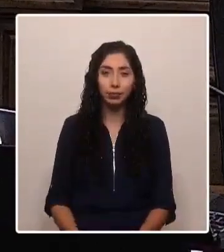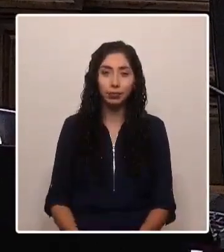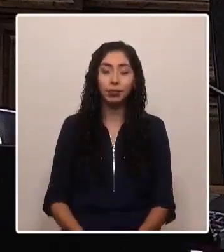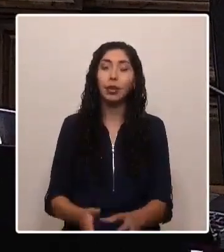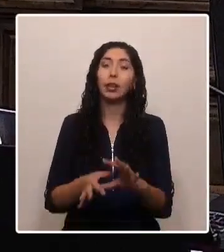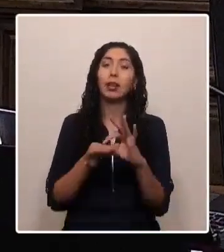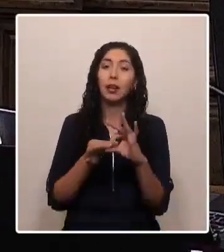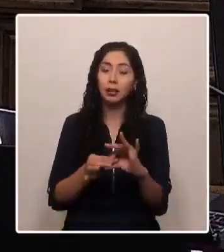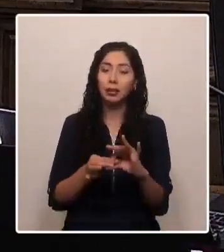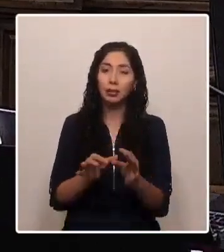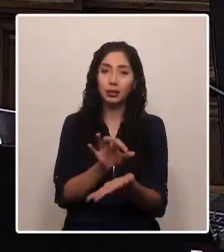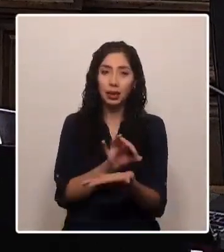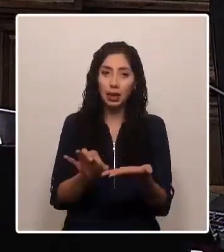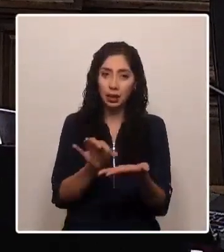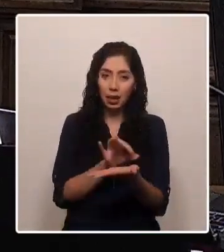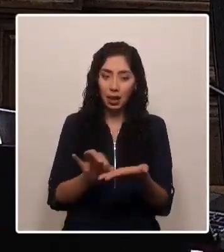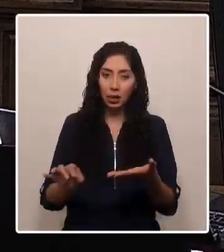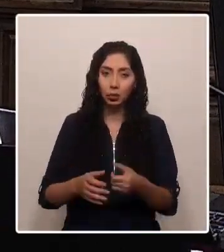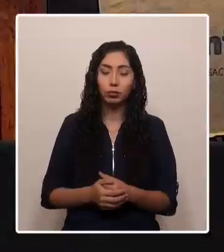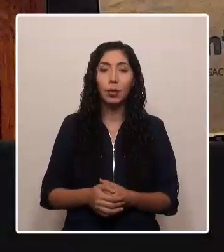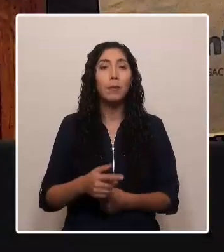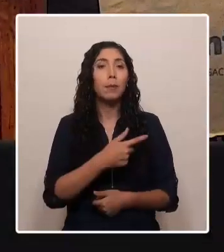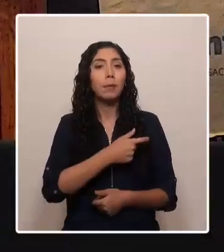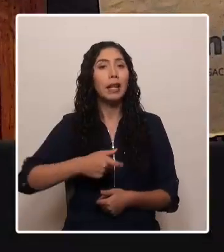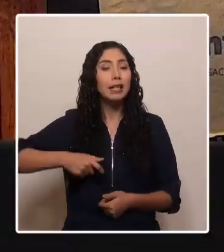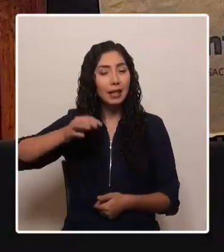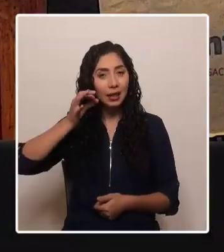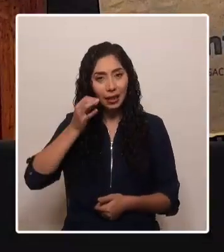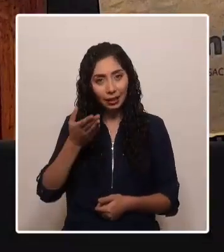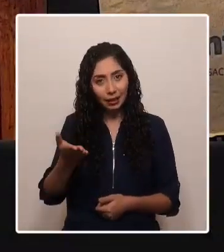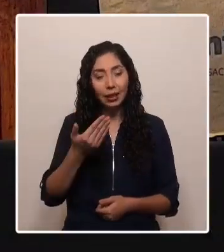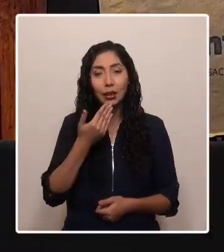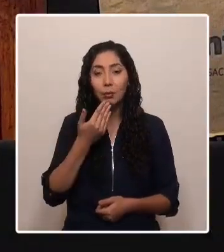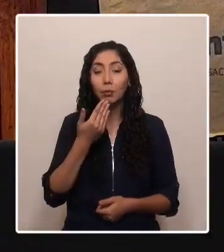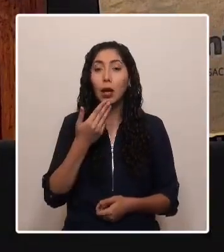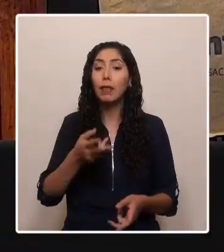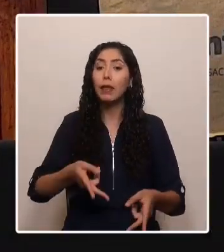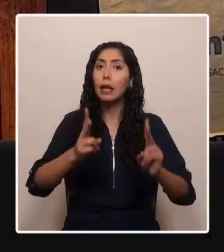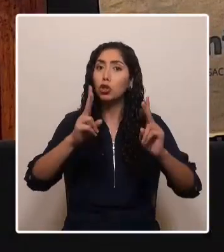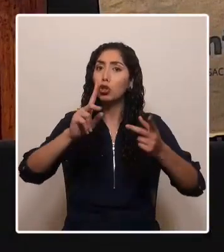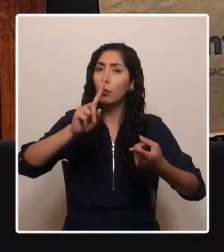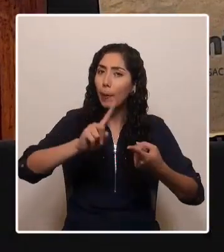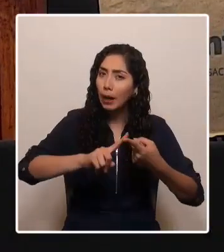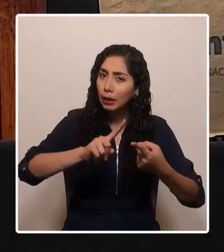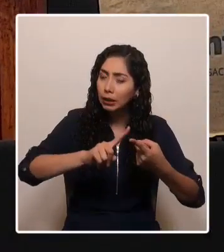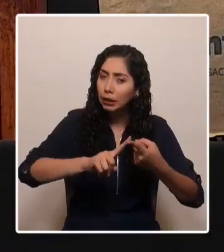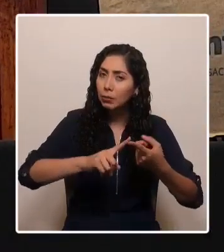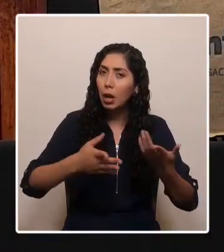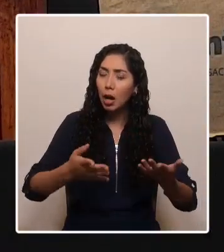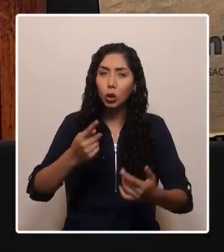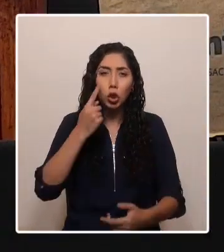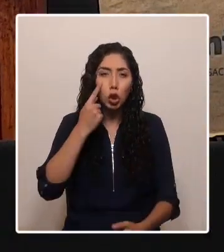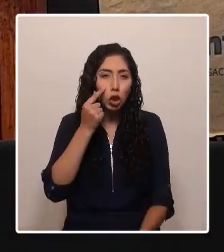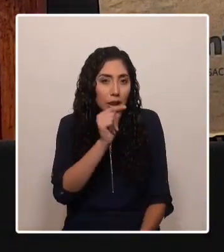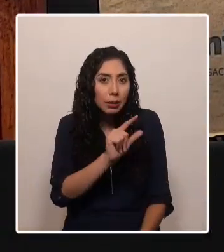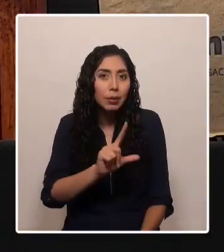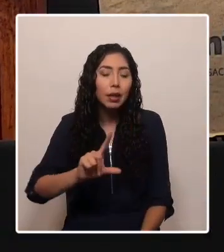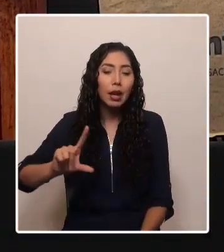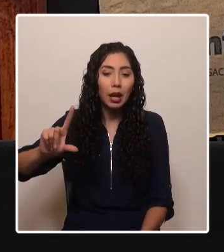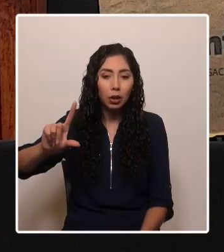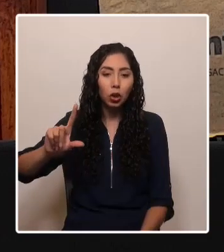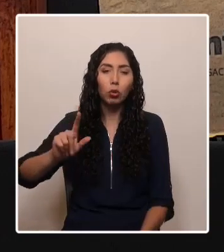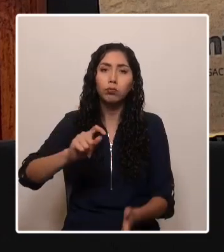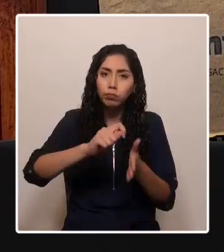Gracias, secretario. Presidenta, por su intermedia, derecho a participar y beneficiarse de los conocimientos, reconocimiento constitucional a los